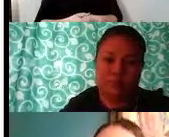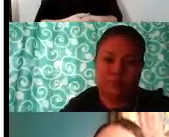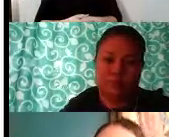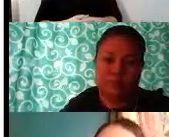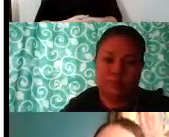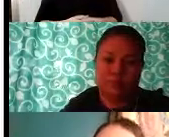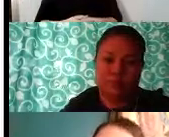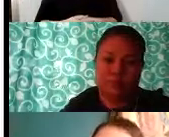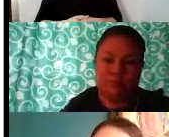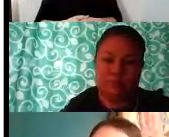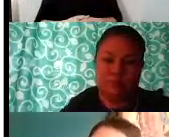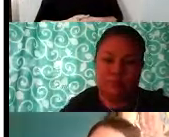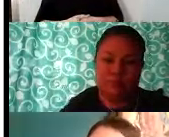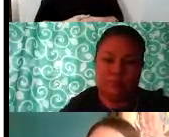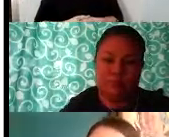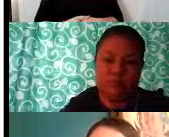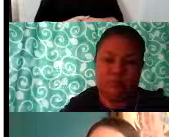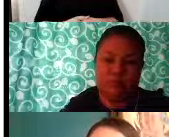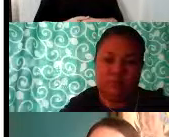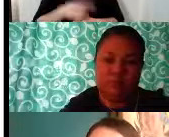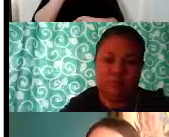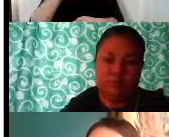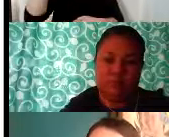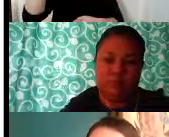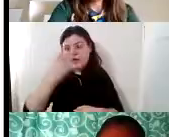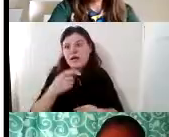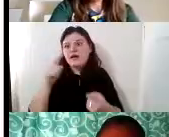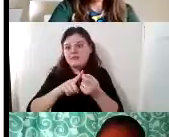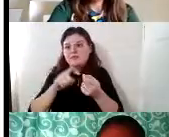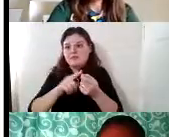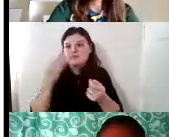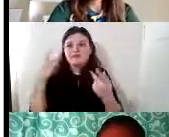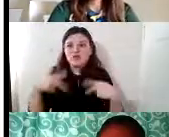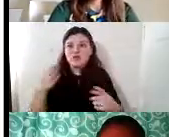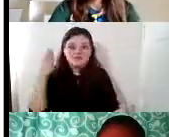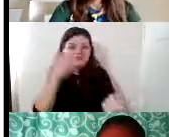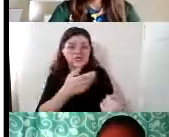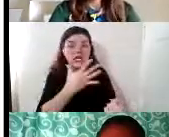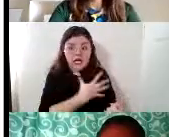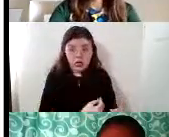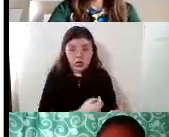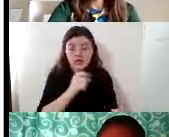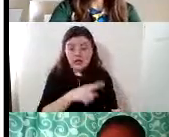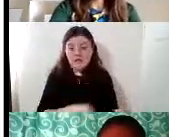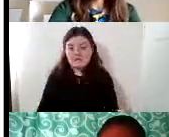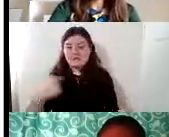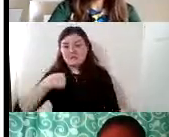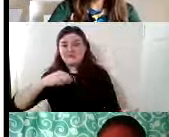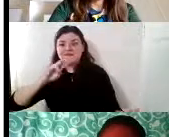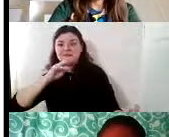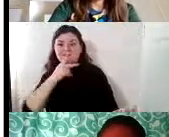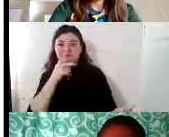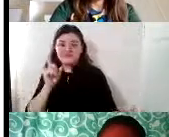Más que nada nos está diciendo a quién va dirigido, pues va dirigido a nuestros hijos, y más que nada a nosotros como papás, pues en